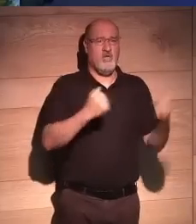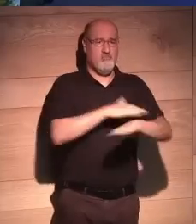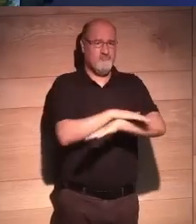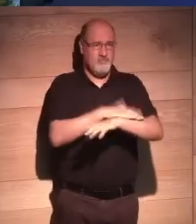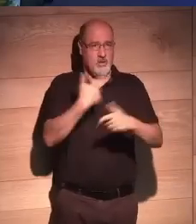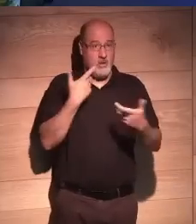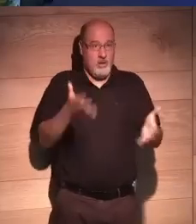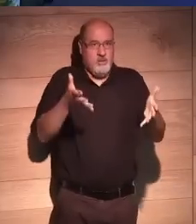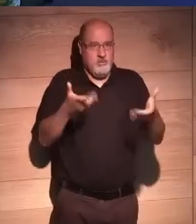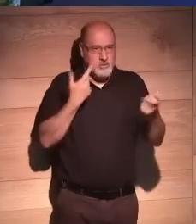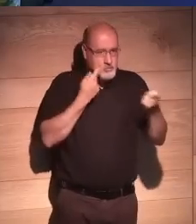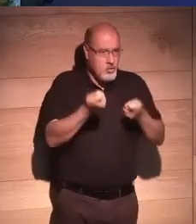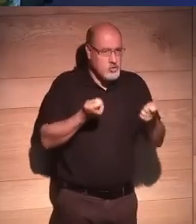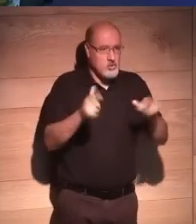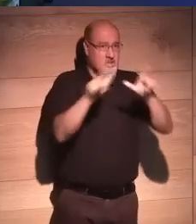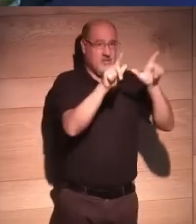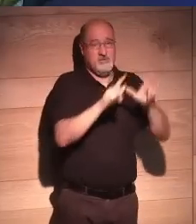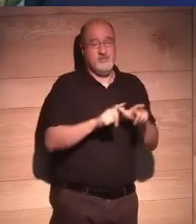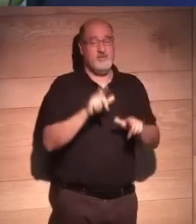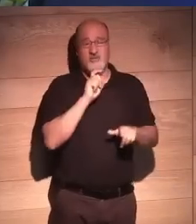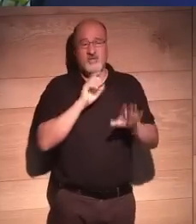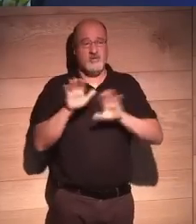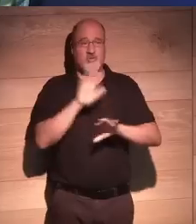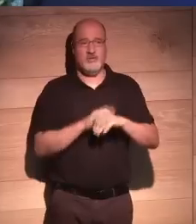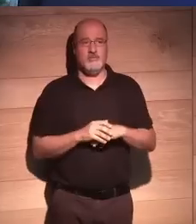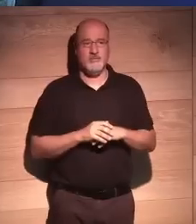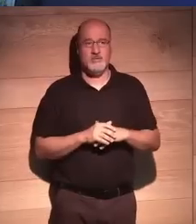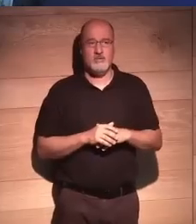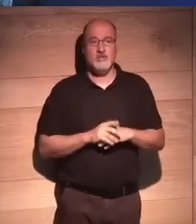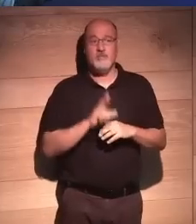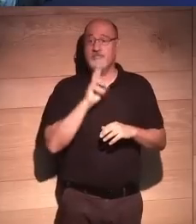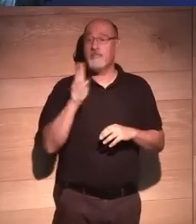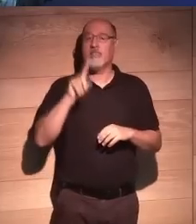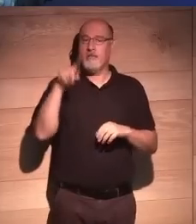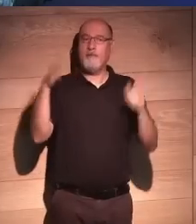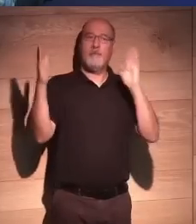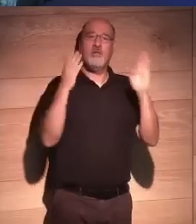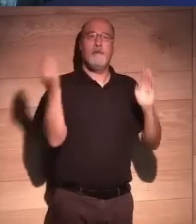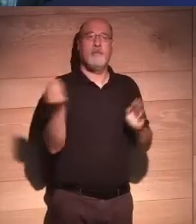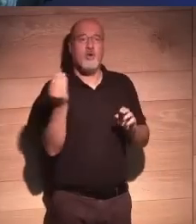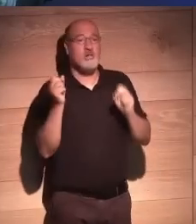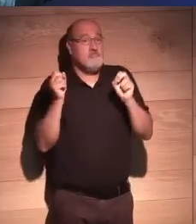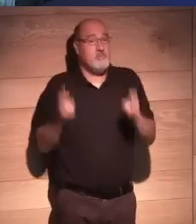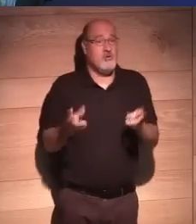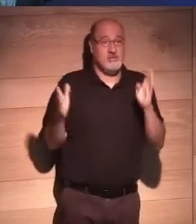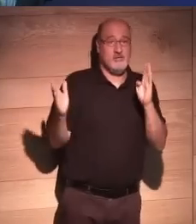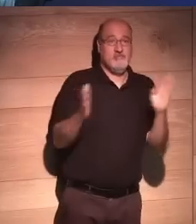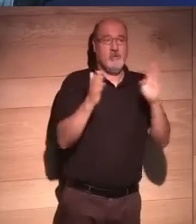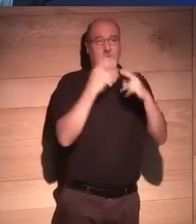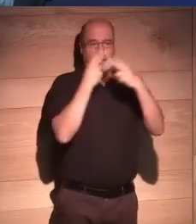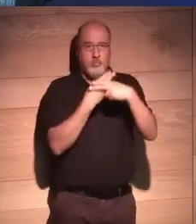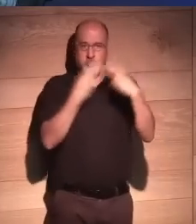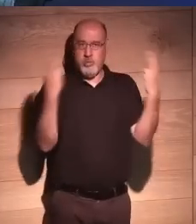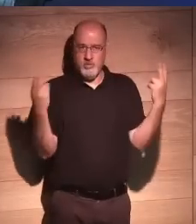fuera de la televisión, si hay otras cosas, es complicado. De todas formas, también ha habido periodos mejores y peores en nuestra cadena